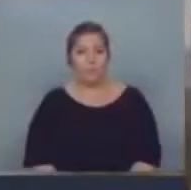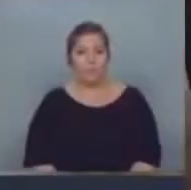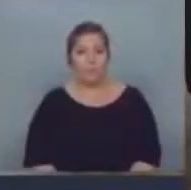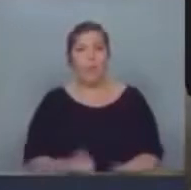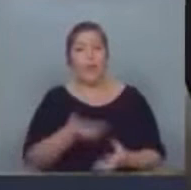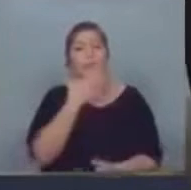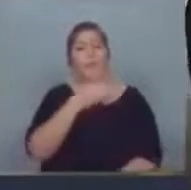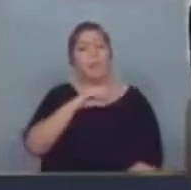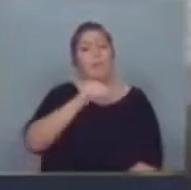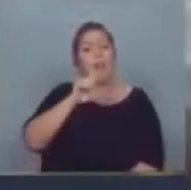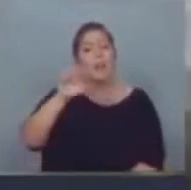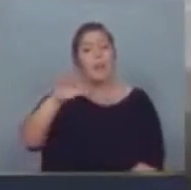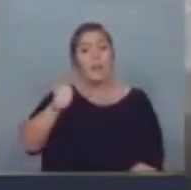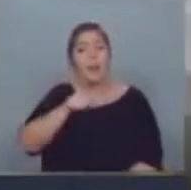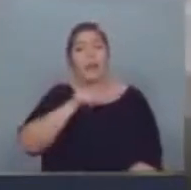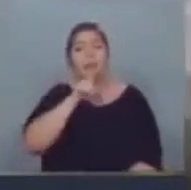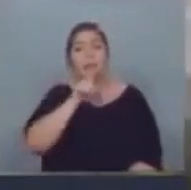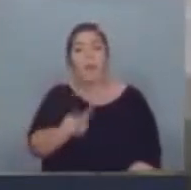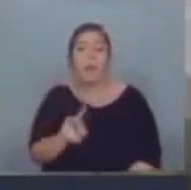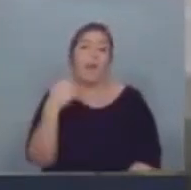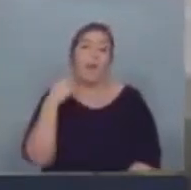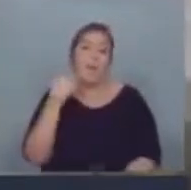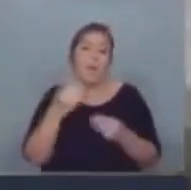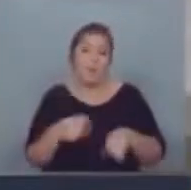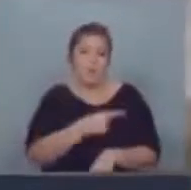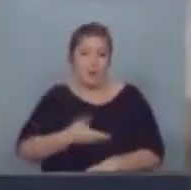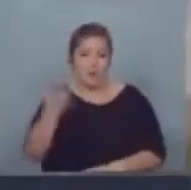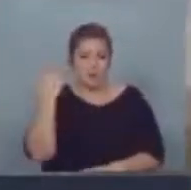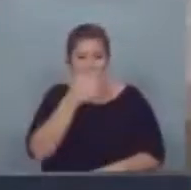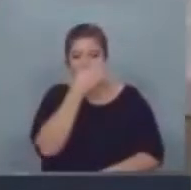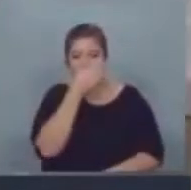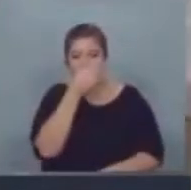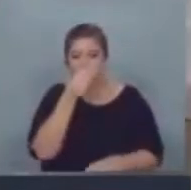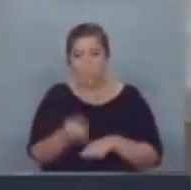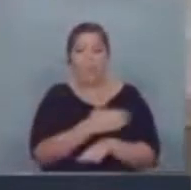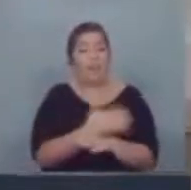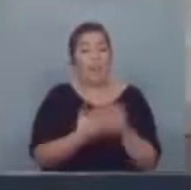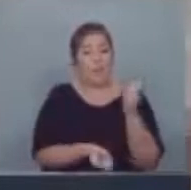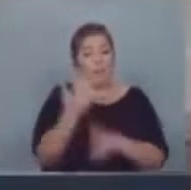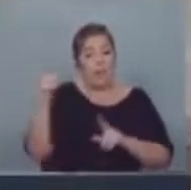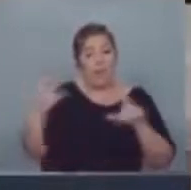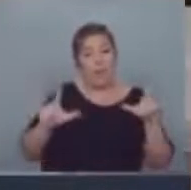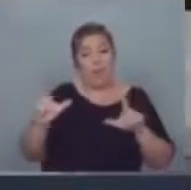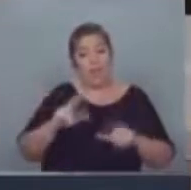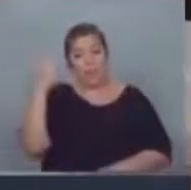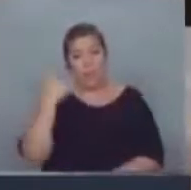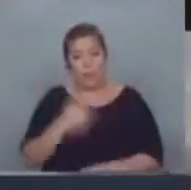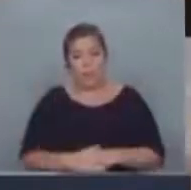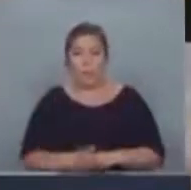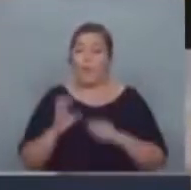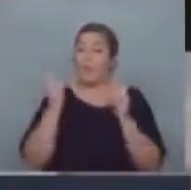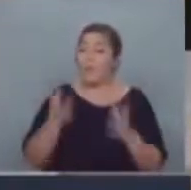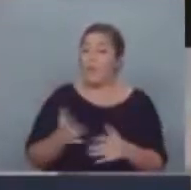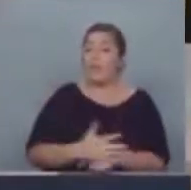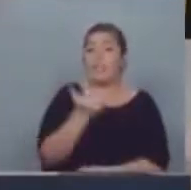Vamos a hablar de Chakra TV. Empezó la semana pasada, son nuestros vecinos, están antes que nosotros en la mañana en la pantalla de Canal 9. ¿Qué tal, Dani? Bueno,